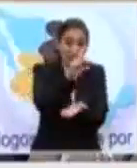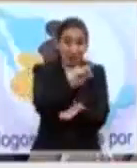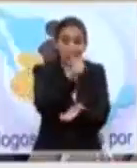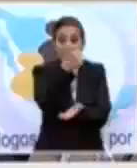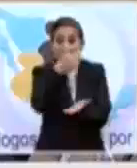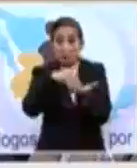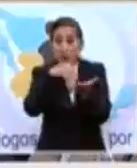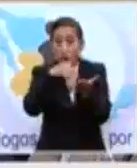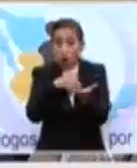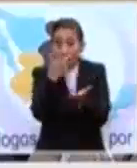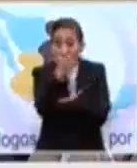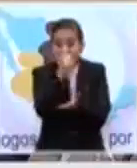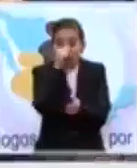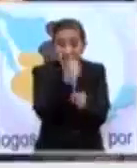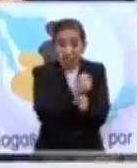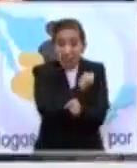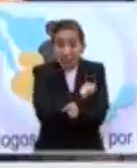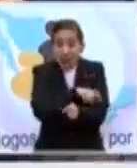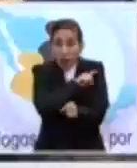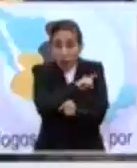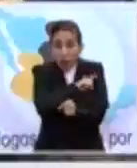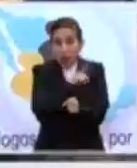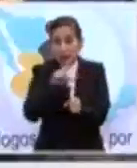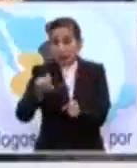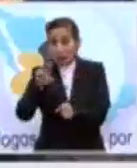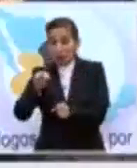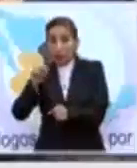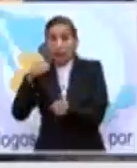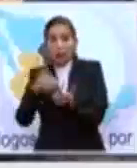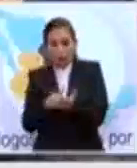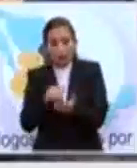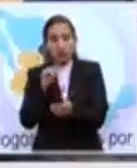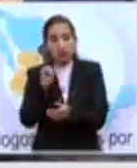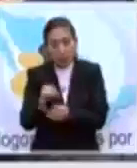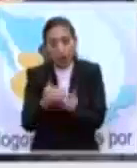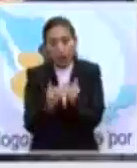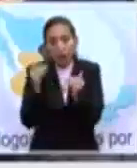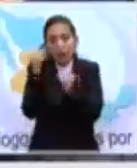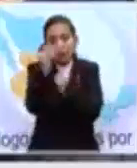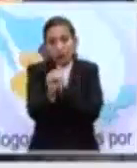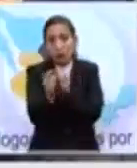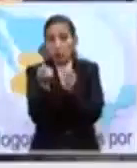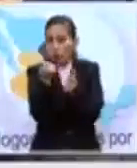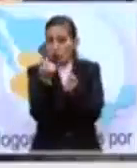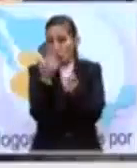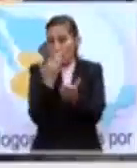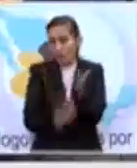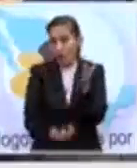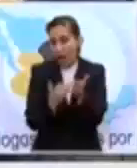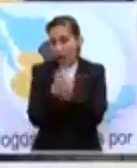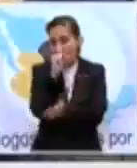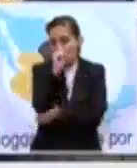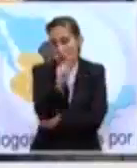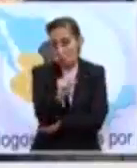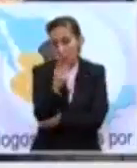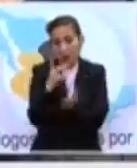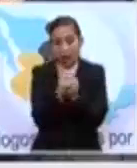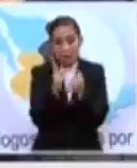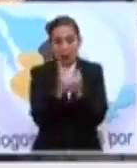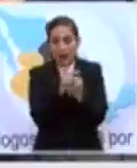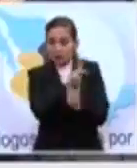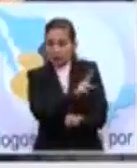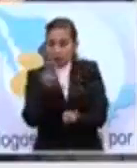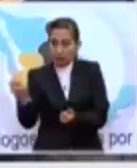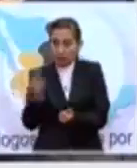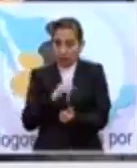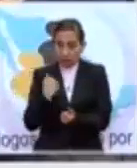36,000 millones nada más en Secretaría de Salud y ahora es más de 170,000, sí, hemos avanzado y es bajo, es muy bajo para los países que son iguales